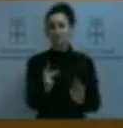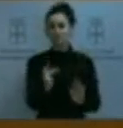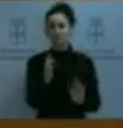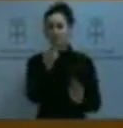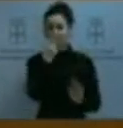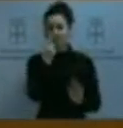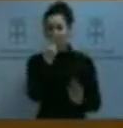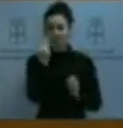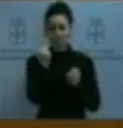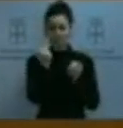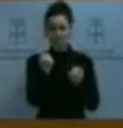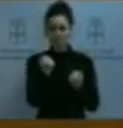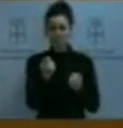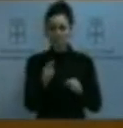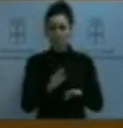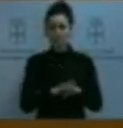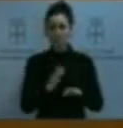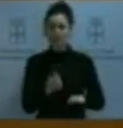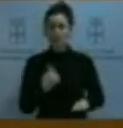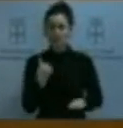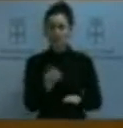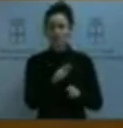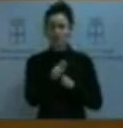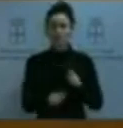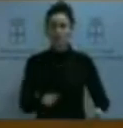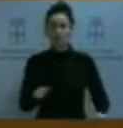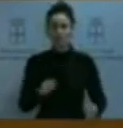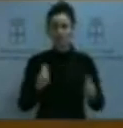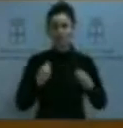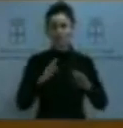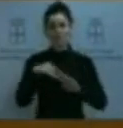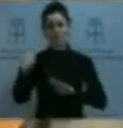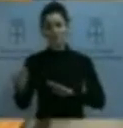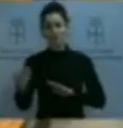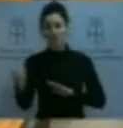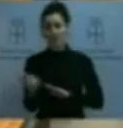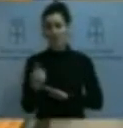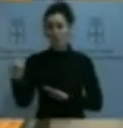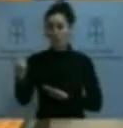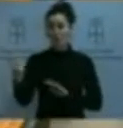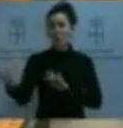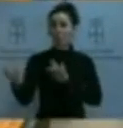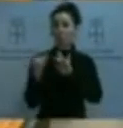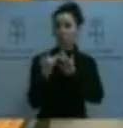emigrantes, porque todos ellos siguen manteniendo el vínculo con su tierra. Muchas gracias.